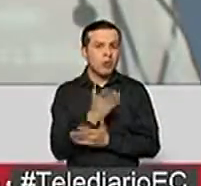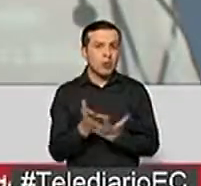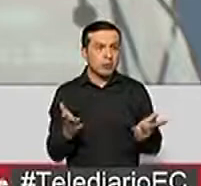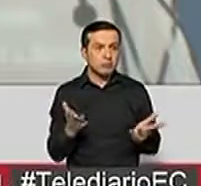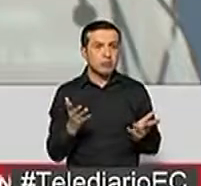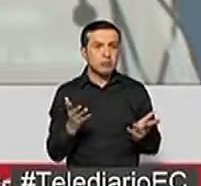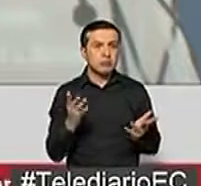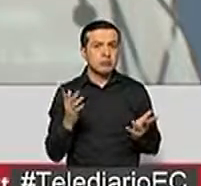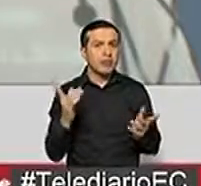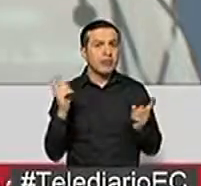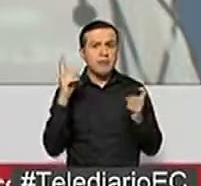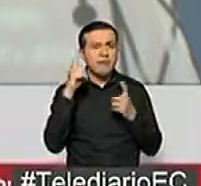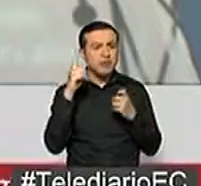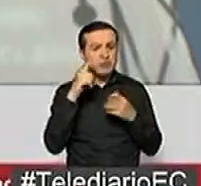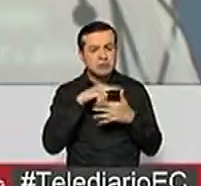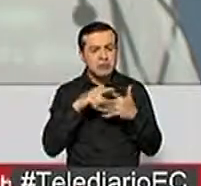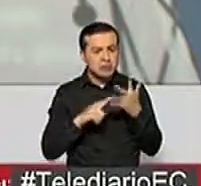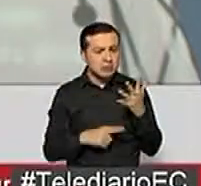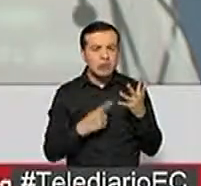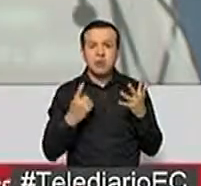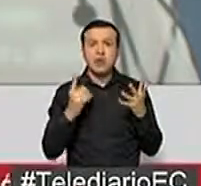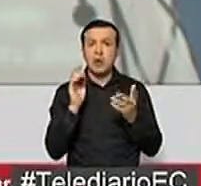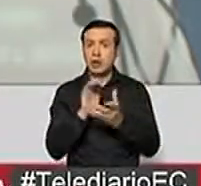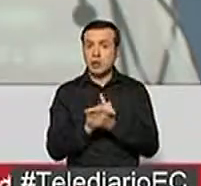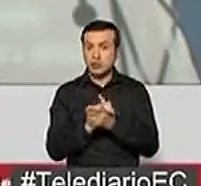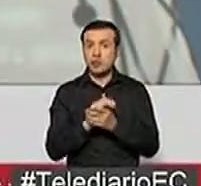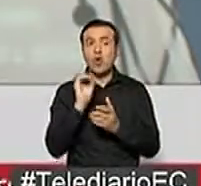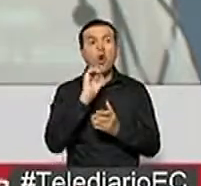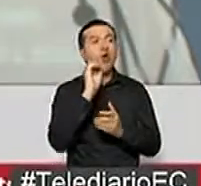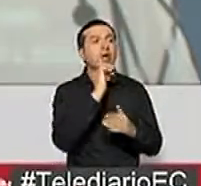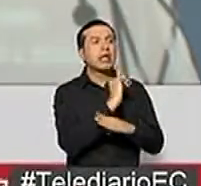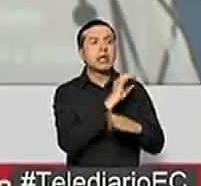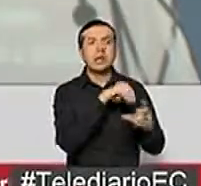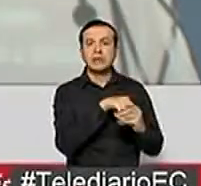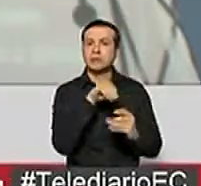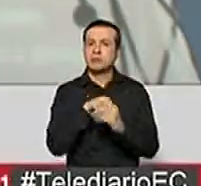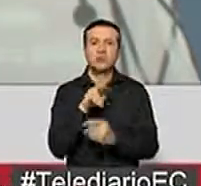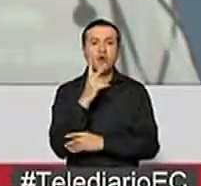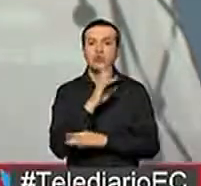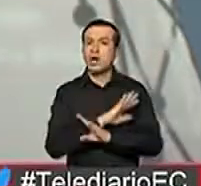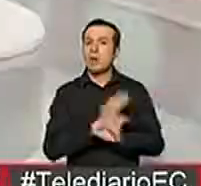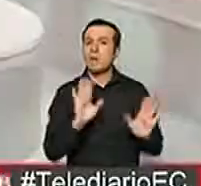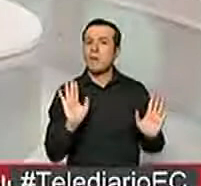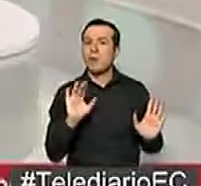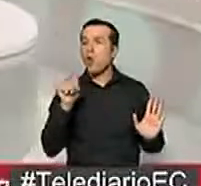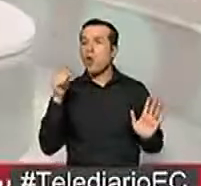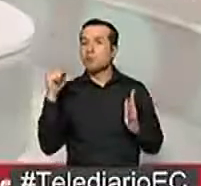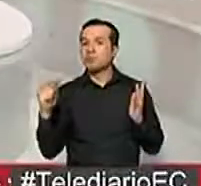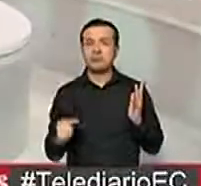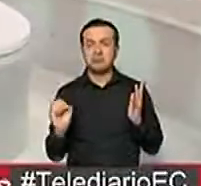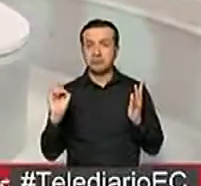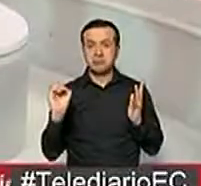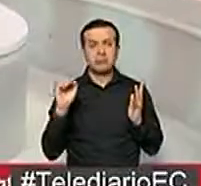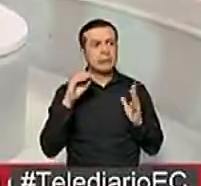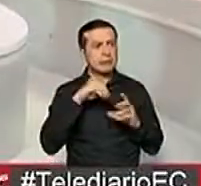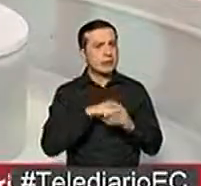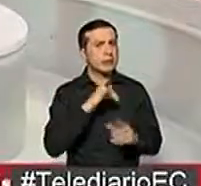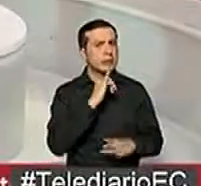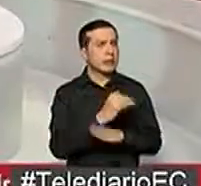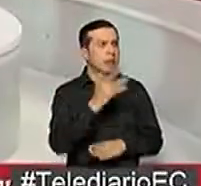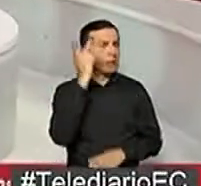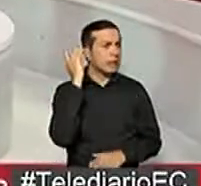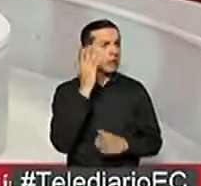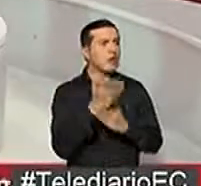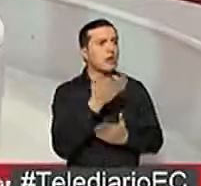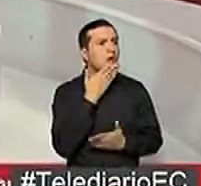pocas alternativas? Uh-huh. Casi el matrimonio o el convento. Claro que sí. ¿Y cómo es la vida o cómo era la vida en un monasterio en aquellos años?